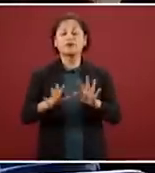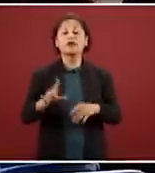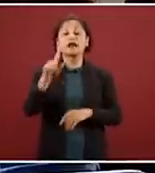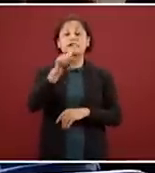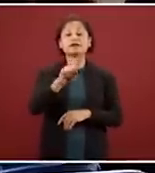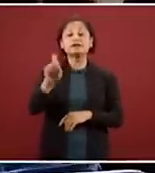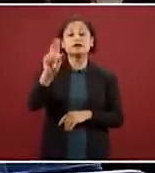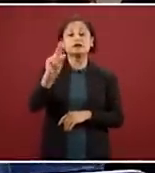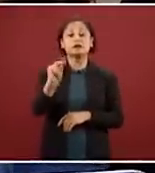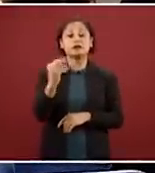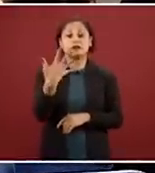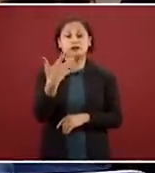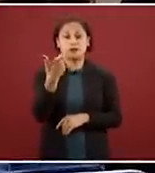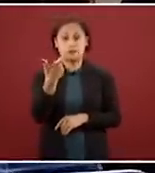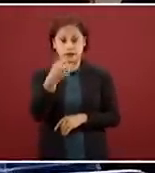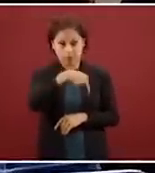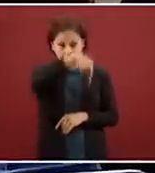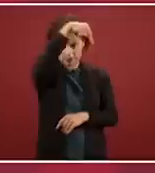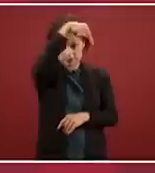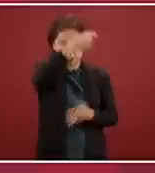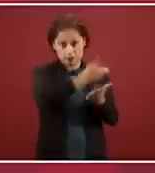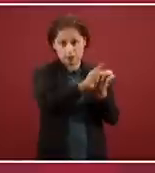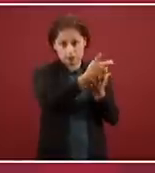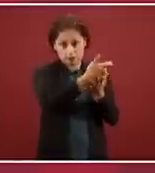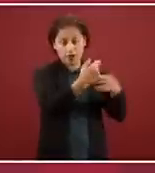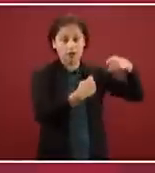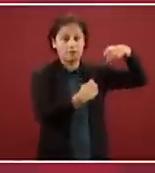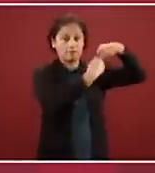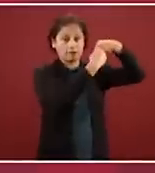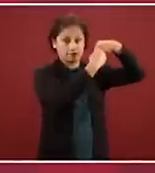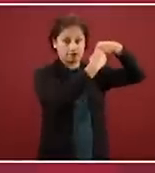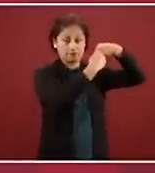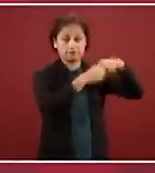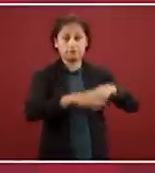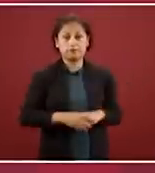¿185 es en el norte, en la franja fronteriza?